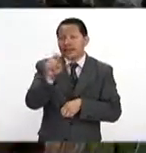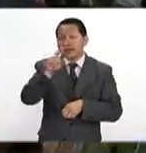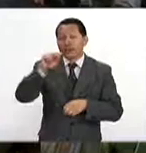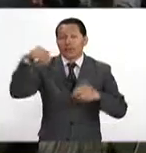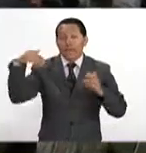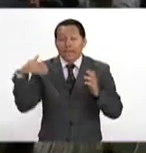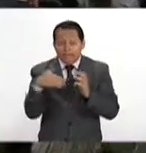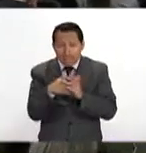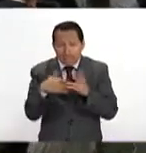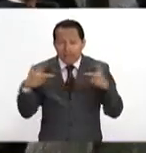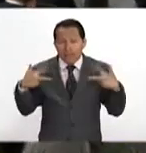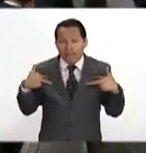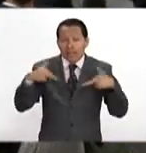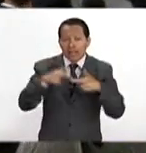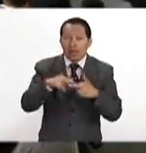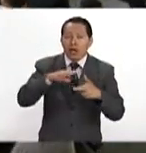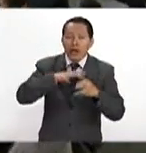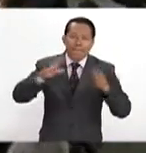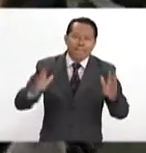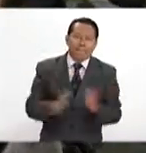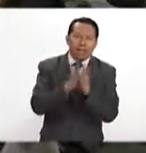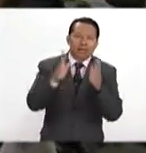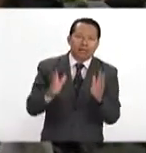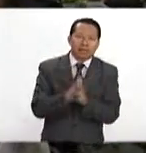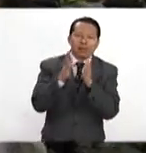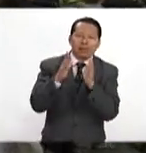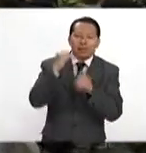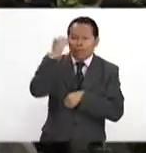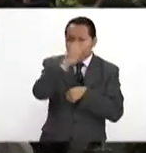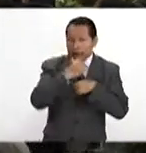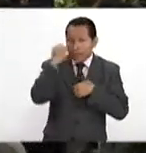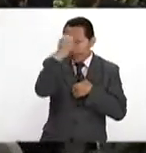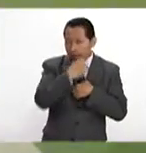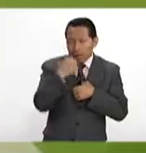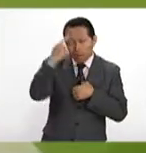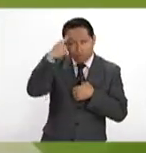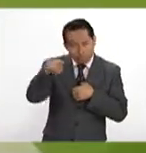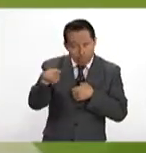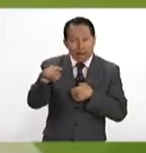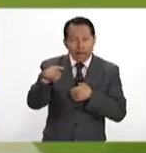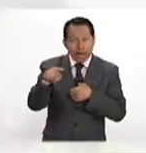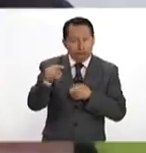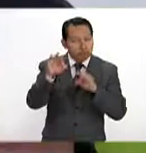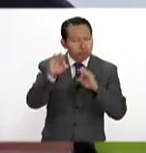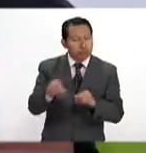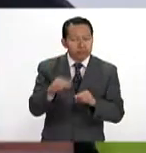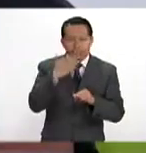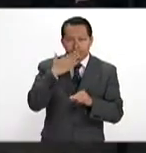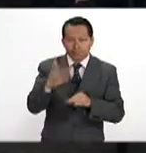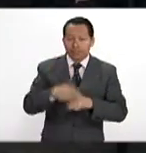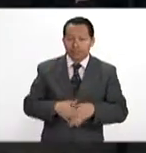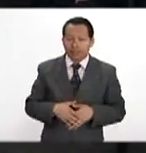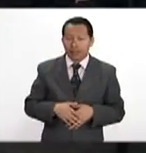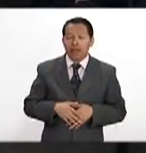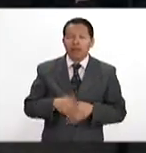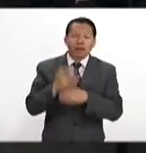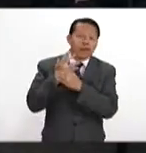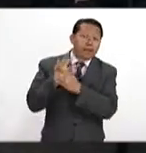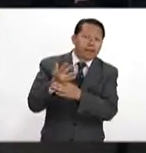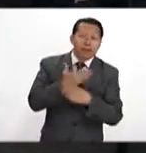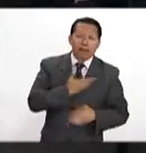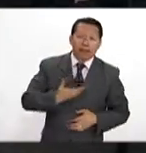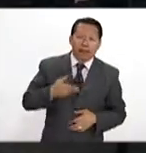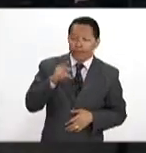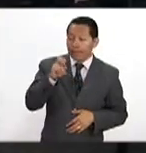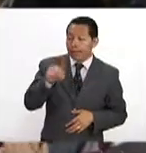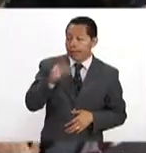180,000 maestros han participado en los exámenes de evaluación de desempeño. Afirma el presidente Enrique Peña Nieto